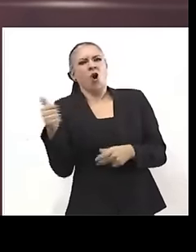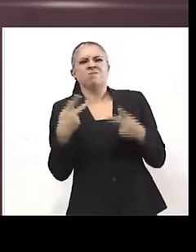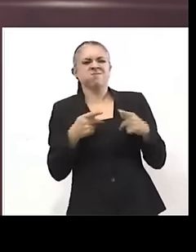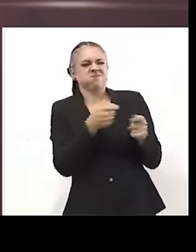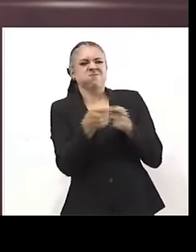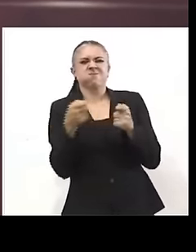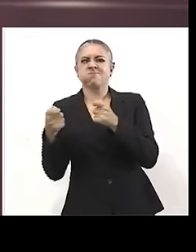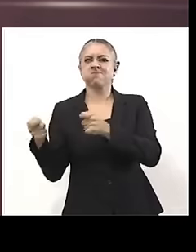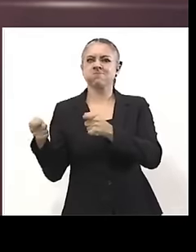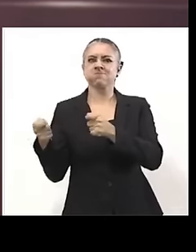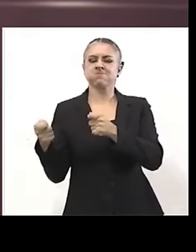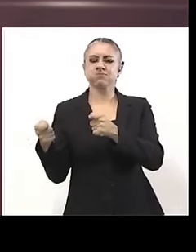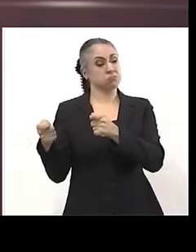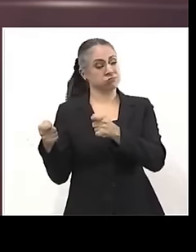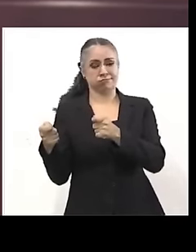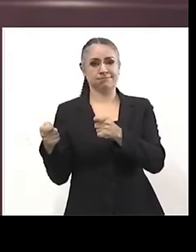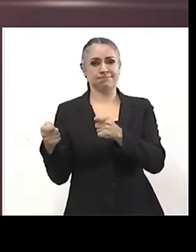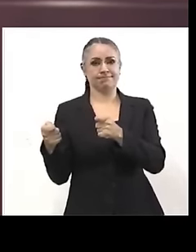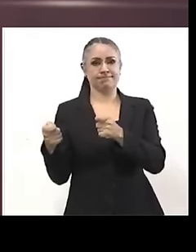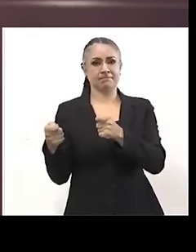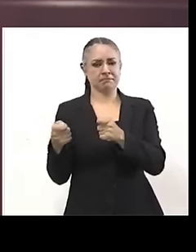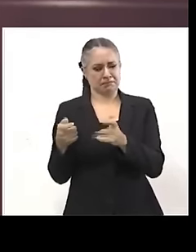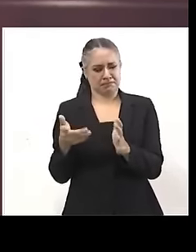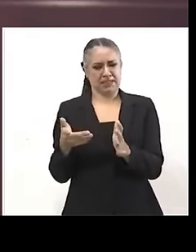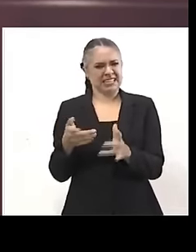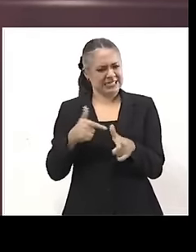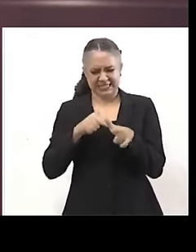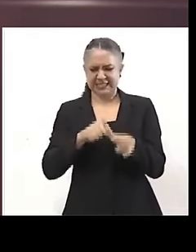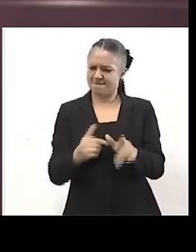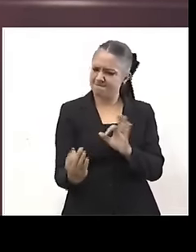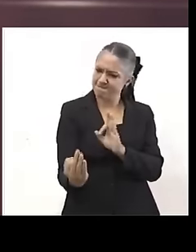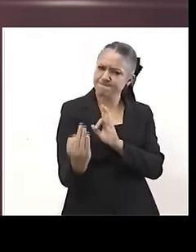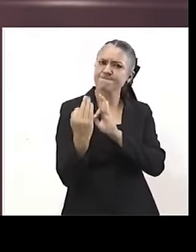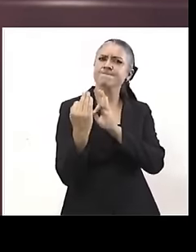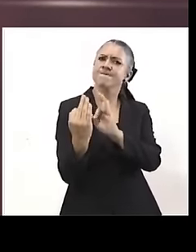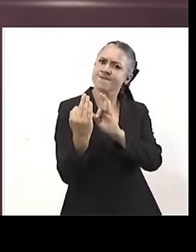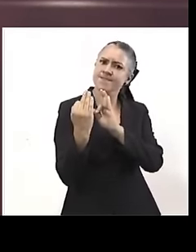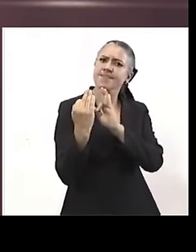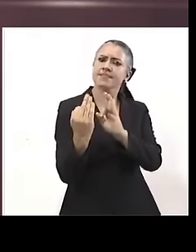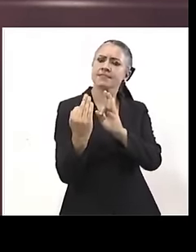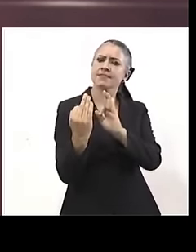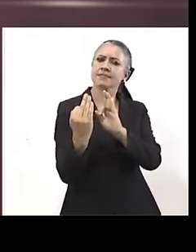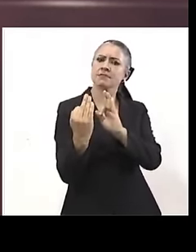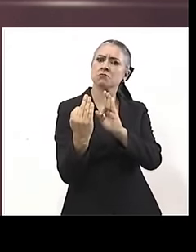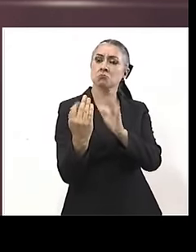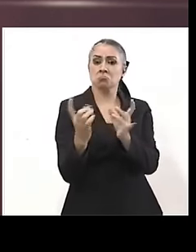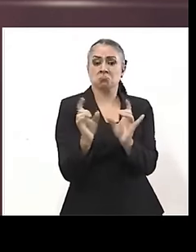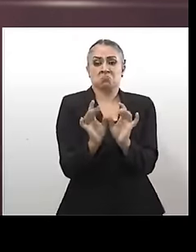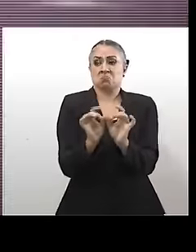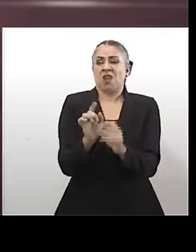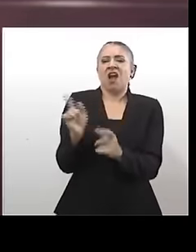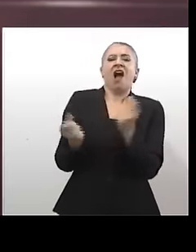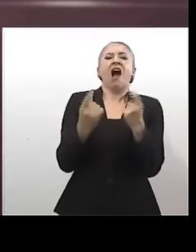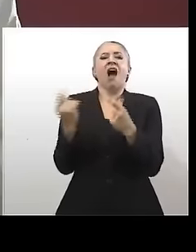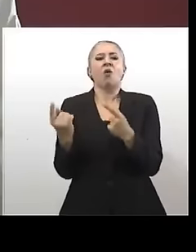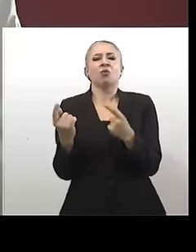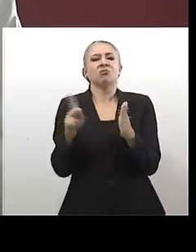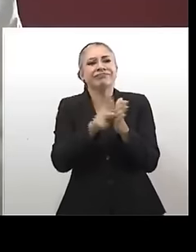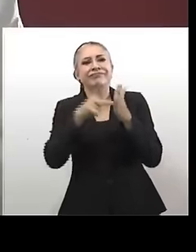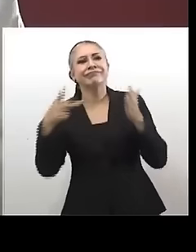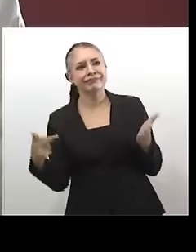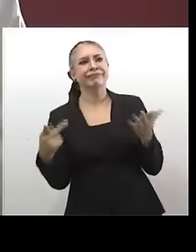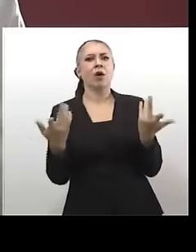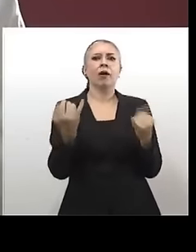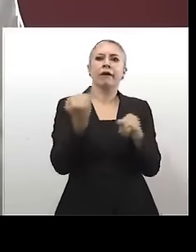porque se tiene que seguir enfrentando al llamado poder mediático